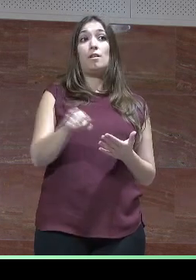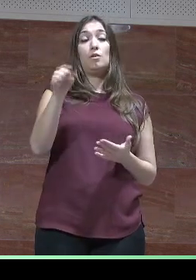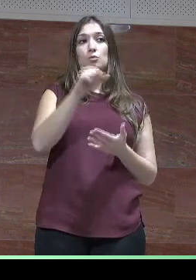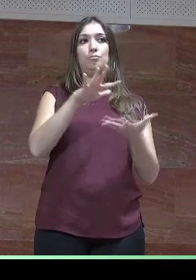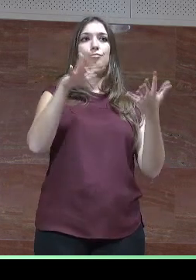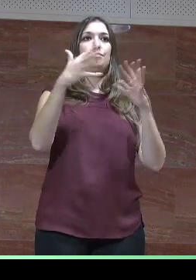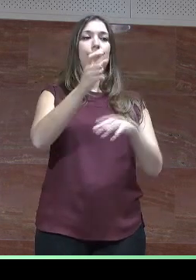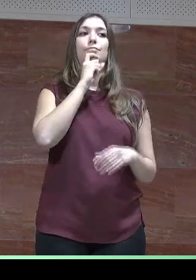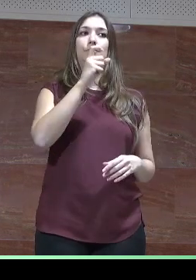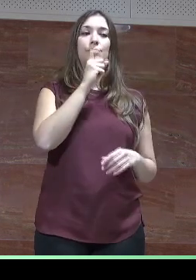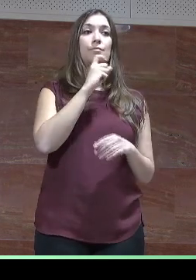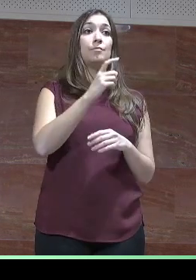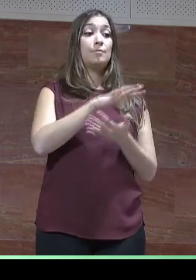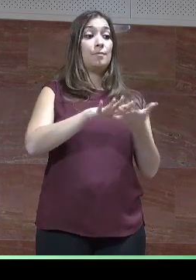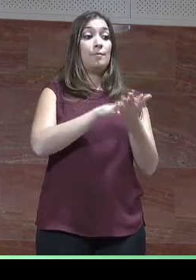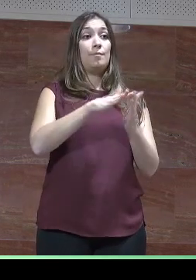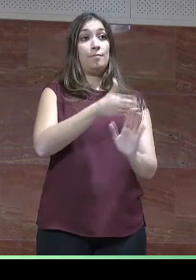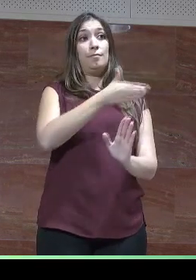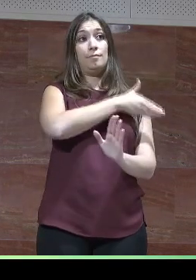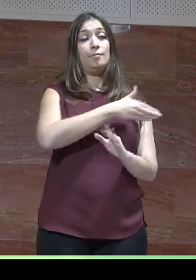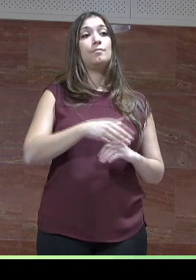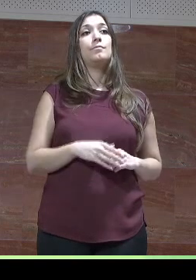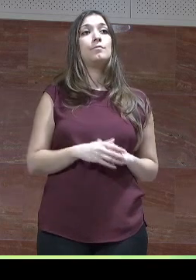bastante en base a lo que hemos estado viendo hasta ahora.